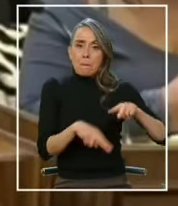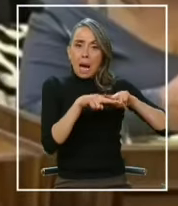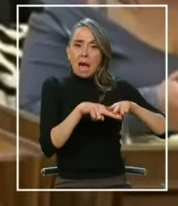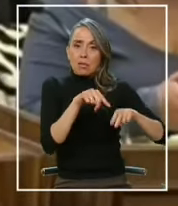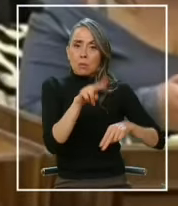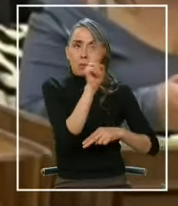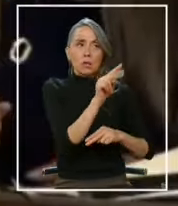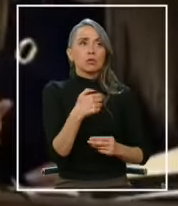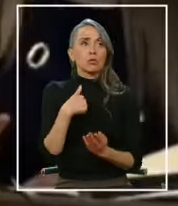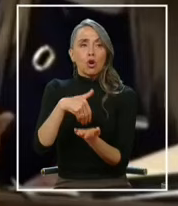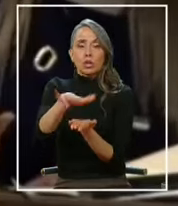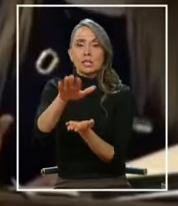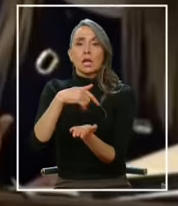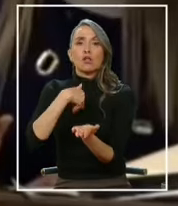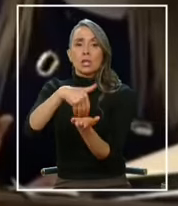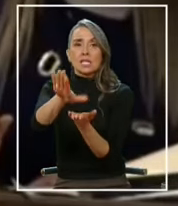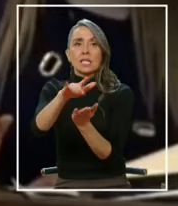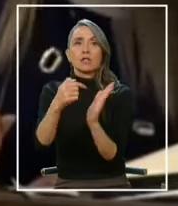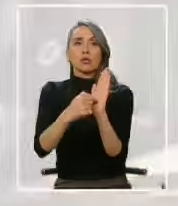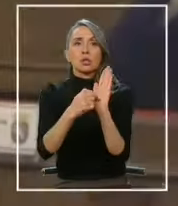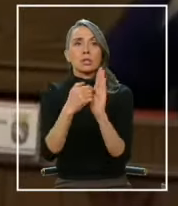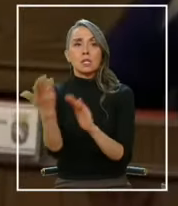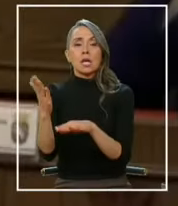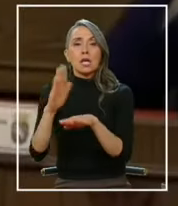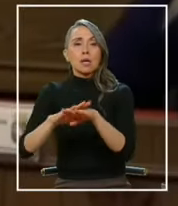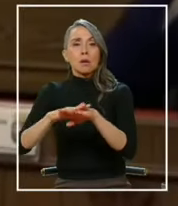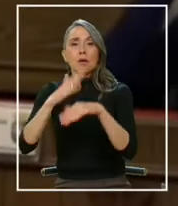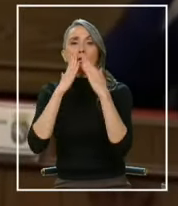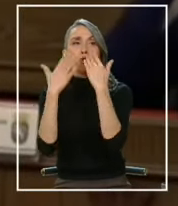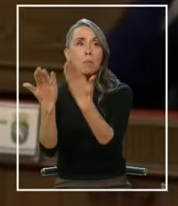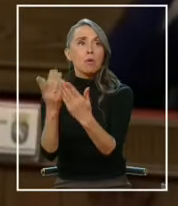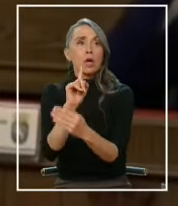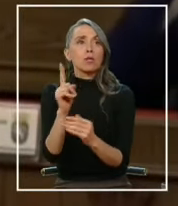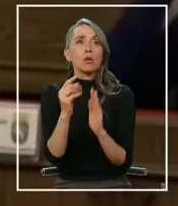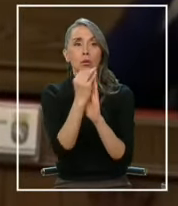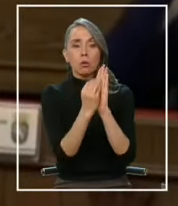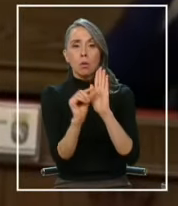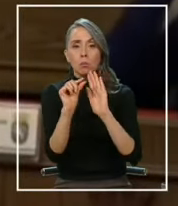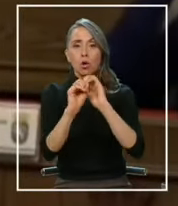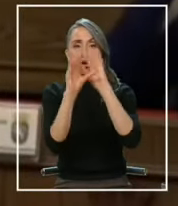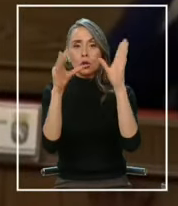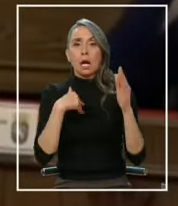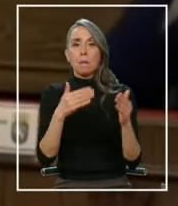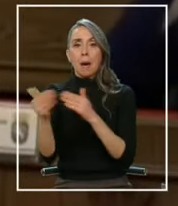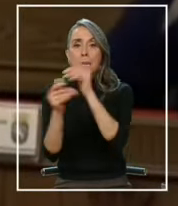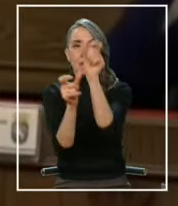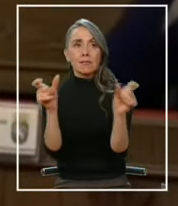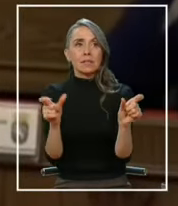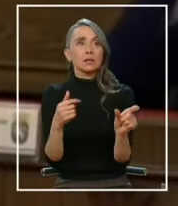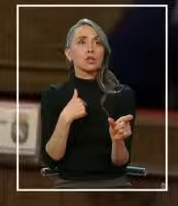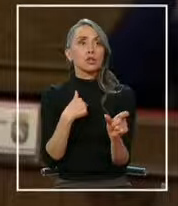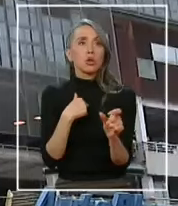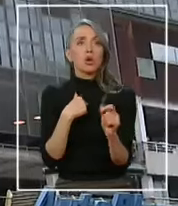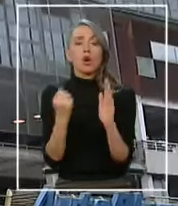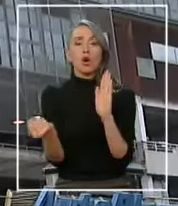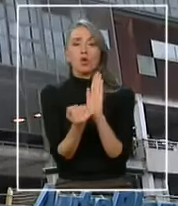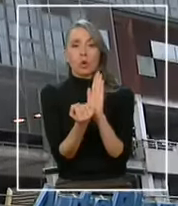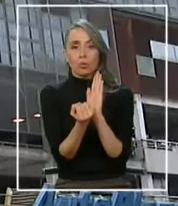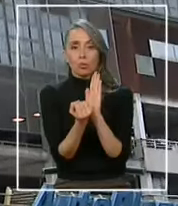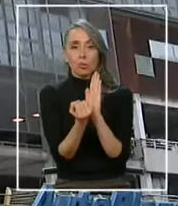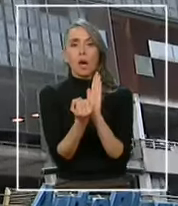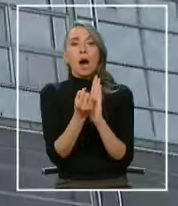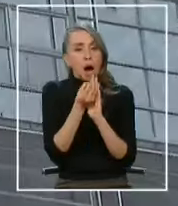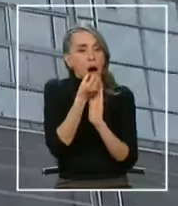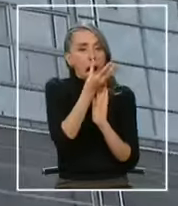por eso que yo rechazo este comodato. Así, sin la poca claridad para mis vecinos, yo estoy en contra. A través